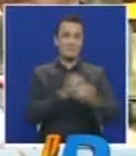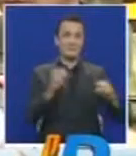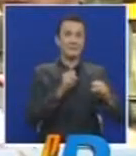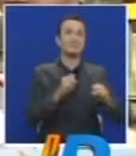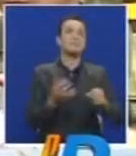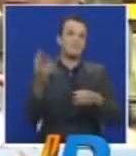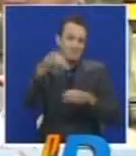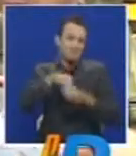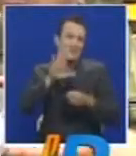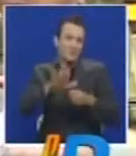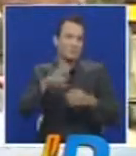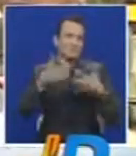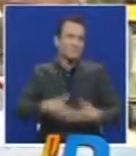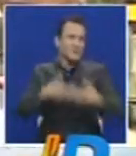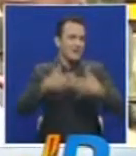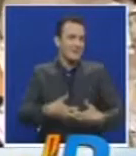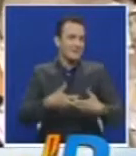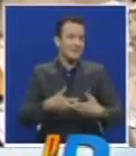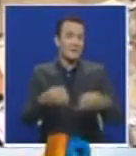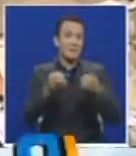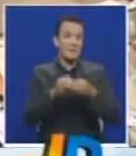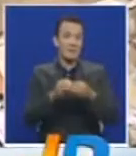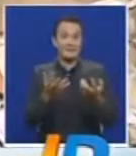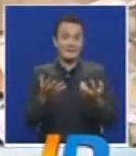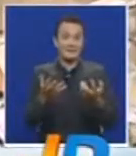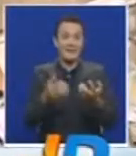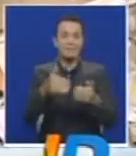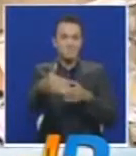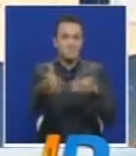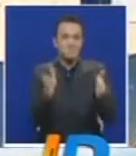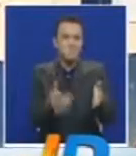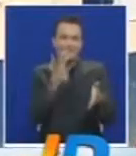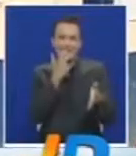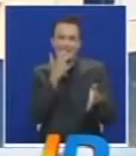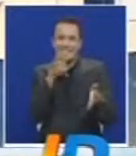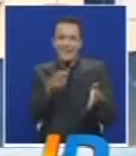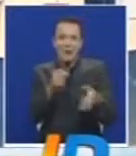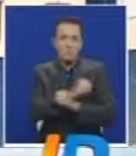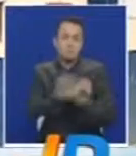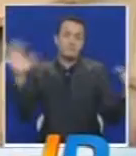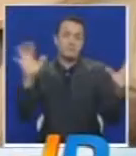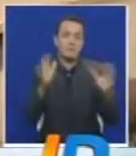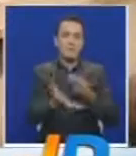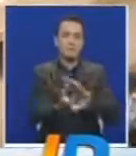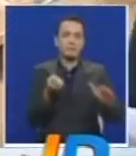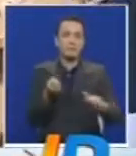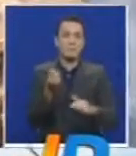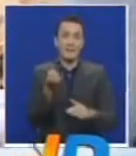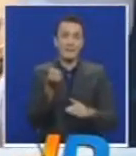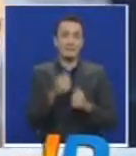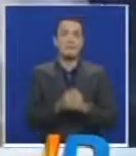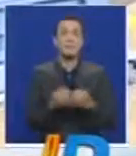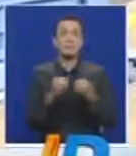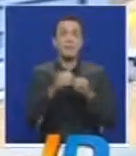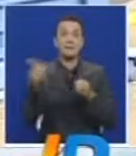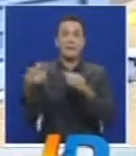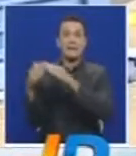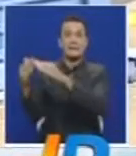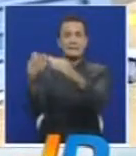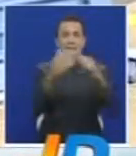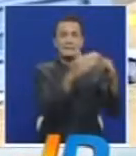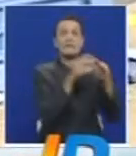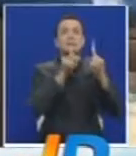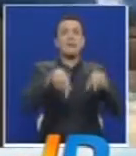planta, afectando un sitio donde encuentra ubicada la caja fuerte. En los hechos, 10 viviendas resultaron afectadas por la onda